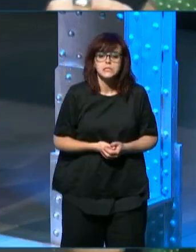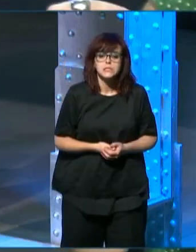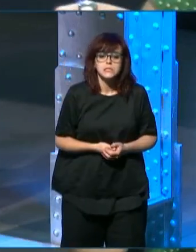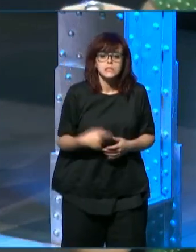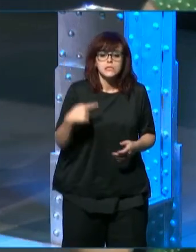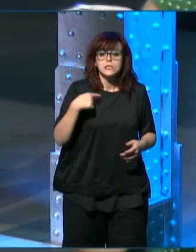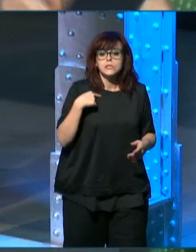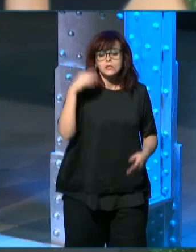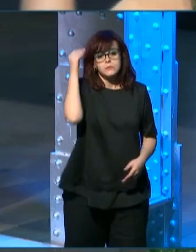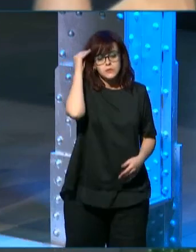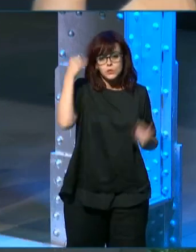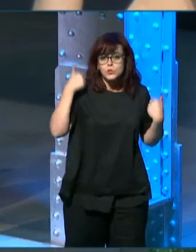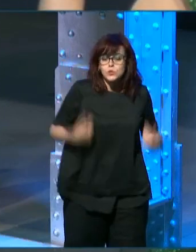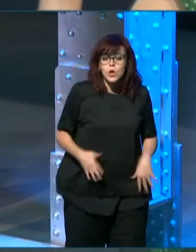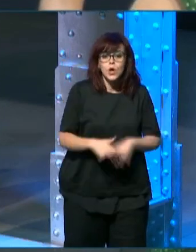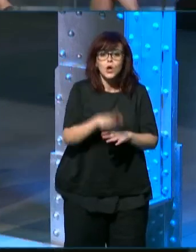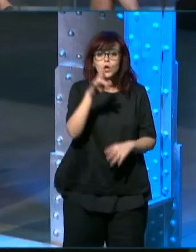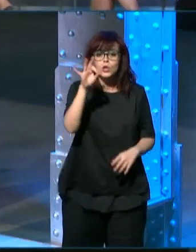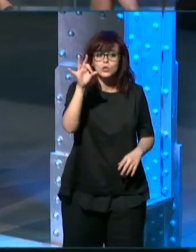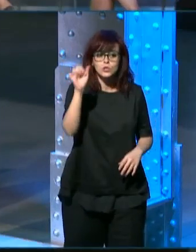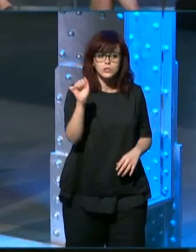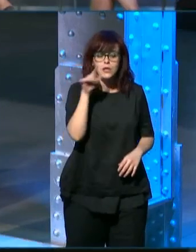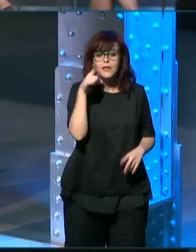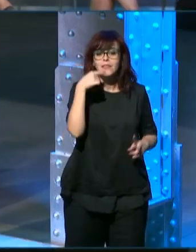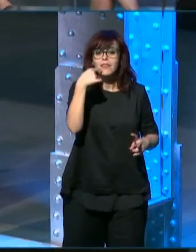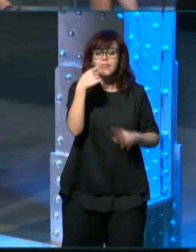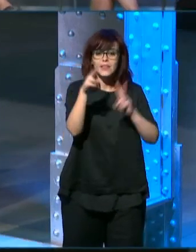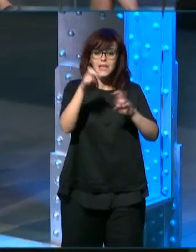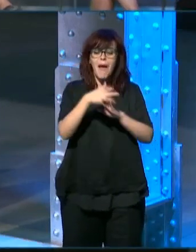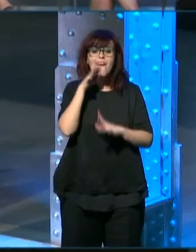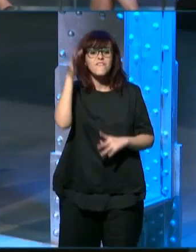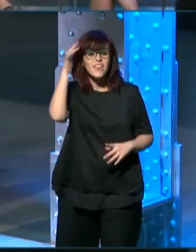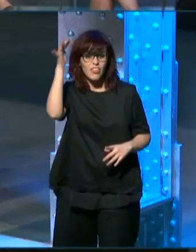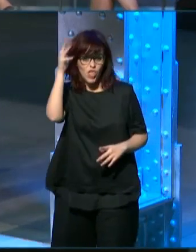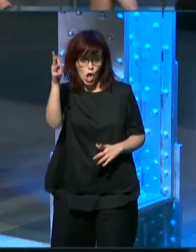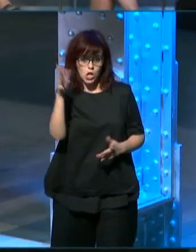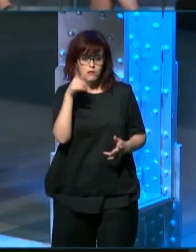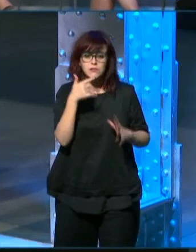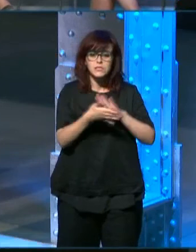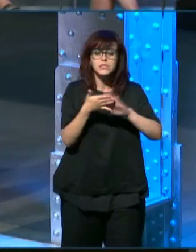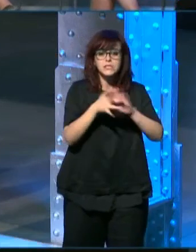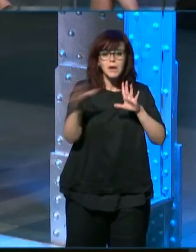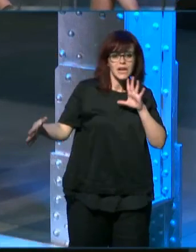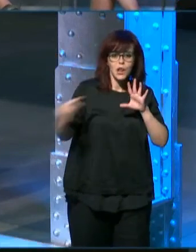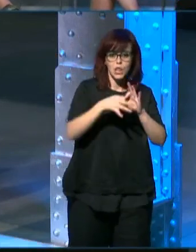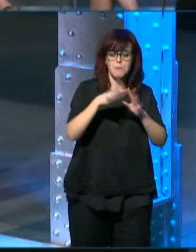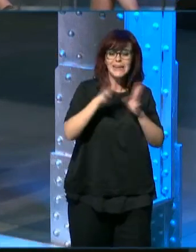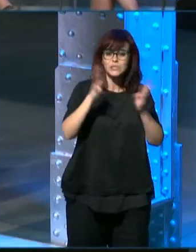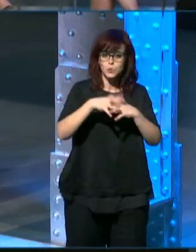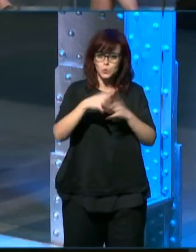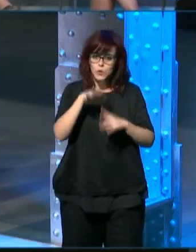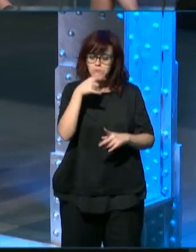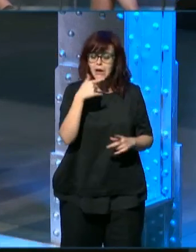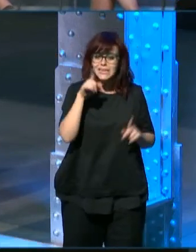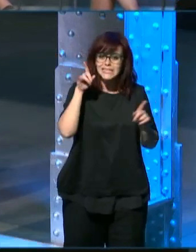mí, Rosa ha aludido a las ficciones y ha dicho que las ficciones son íntimamente estructurantes. Yo creo que